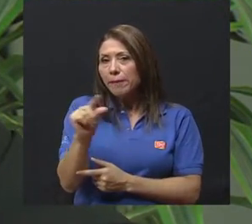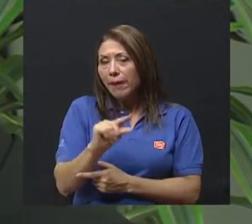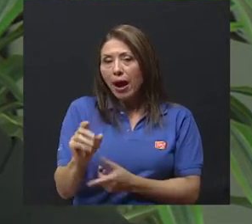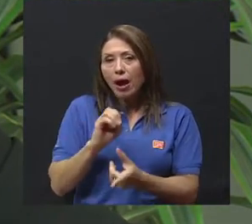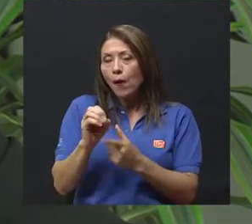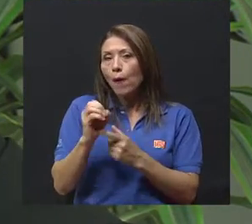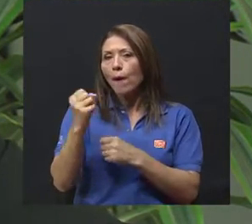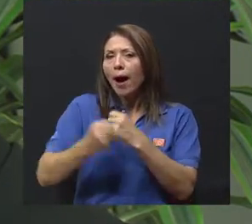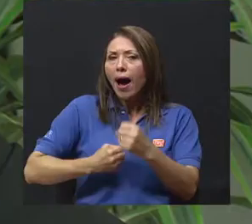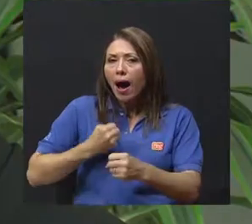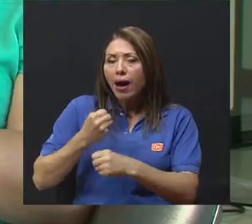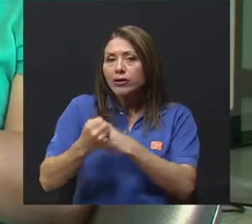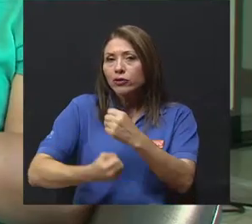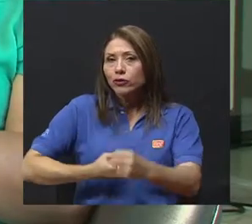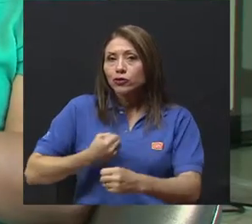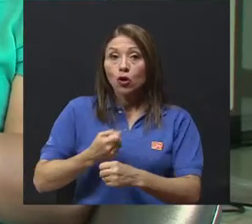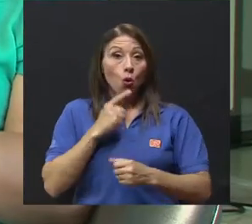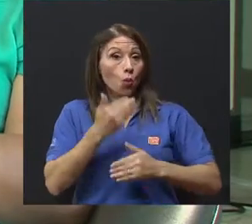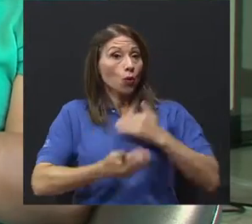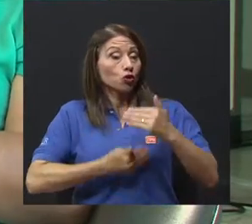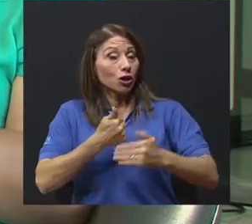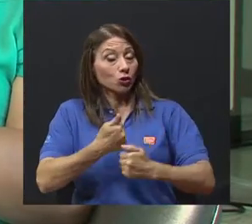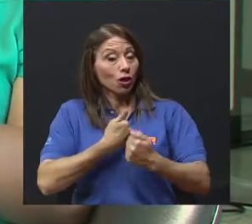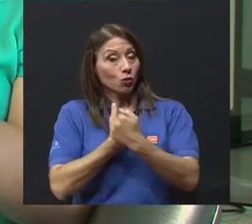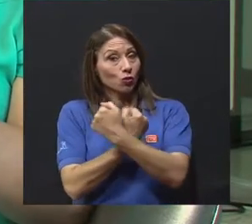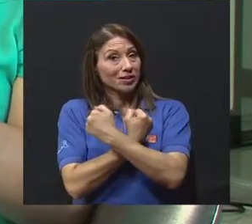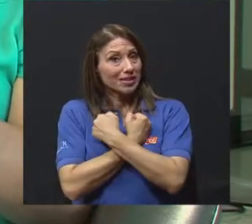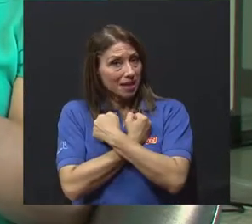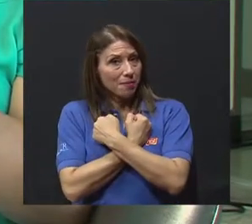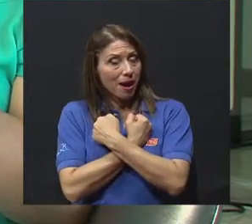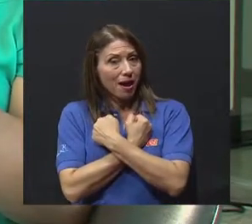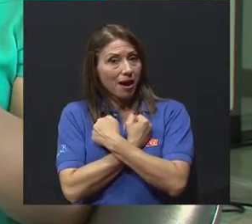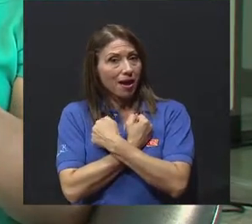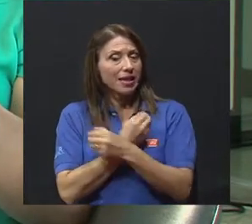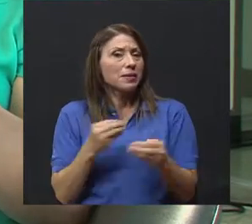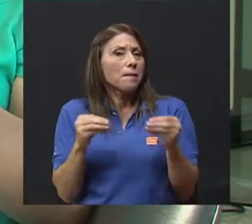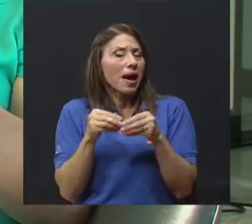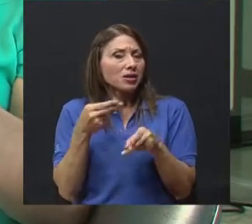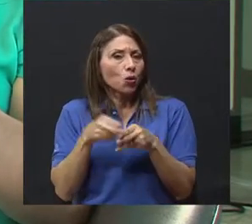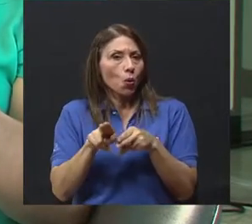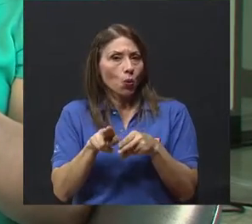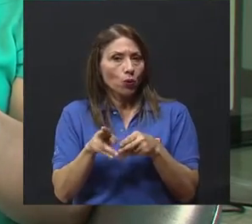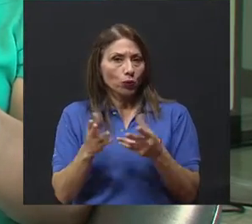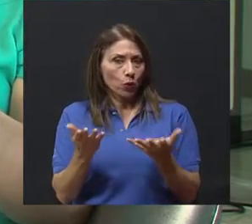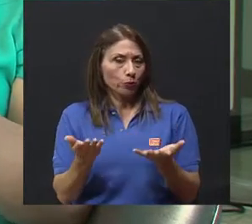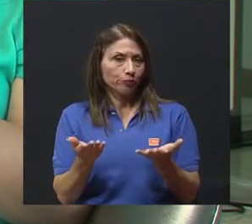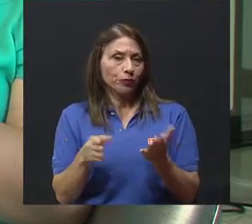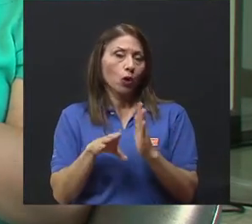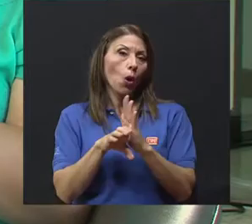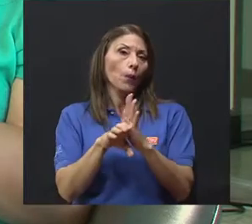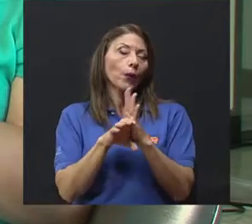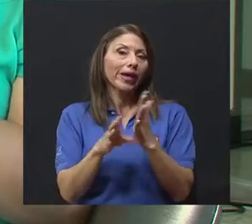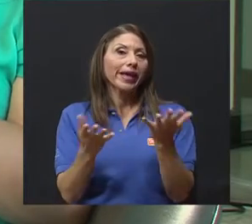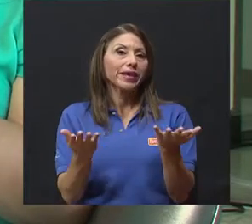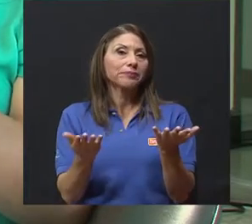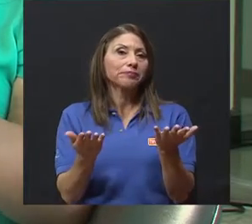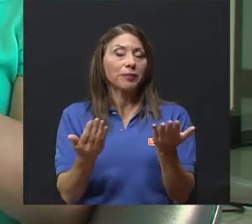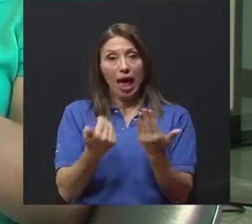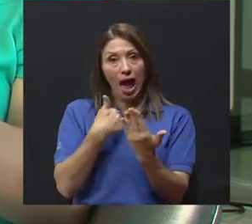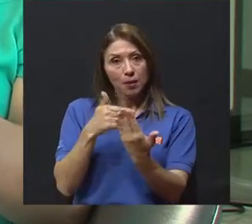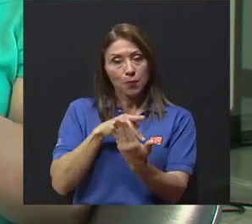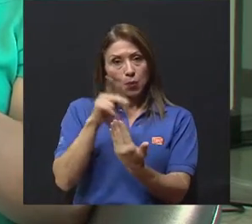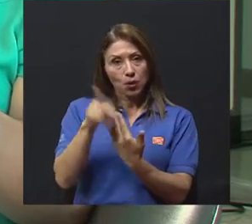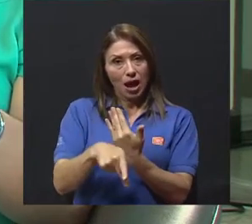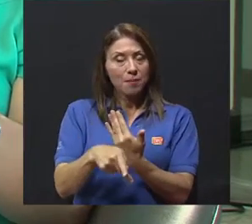es variable un proceso de autoestima suele ser más corto digamos como que hay hay